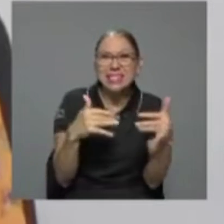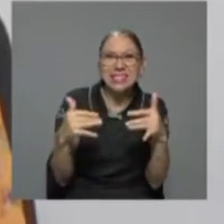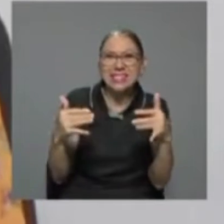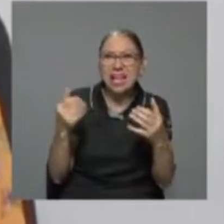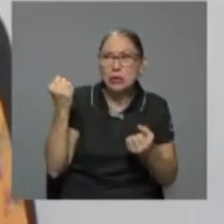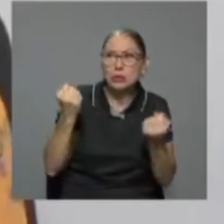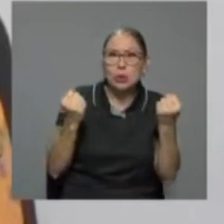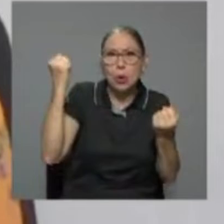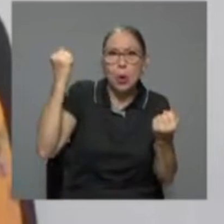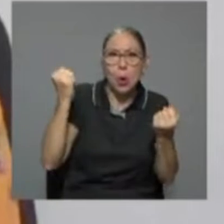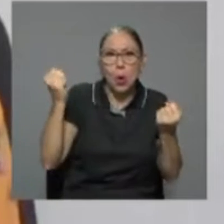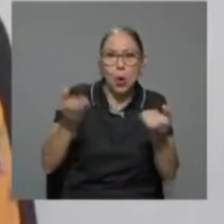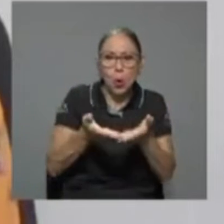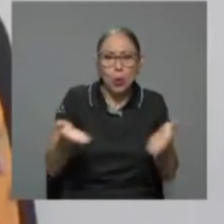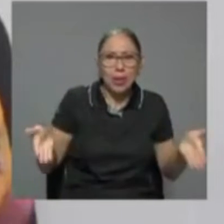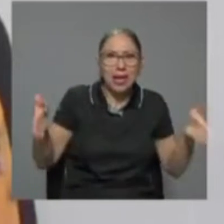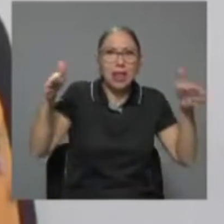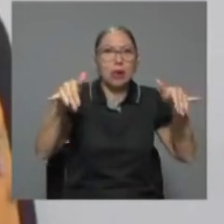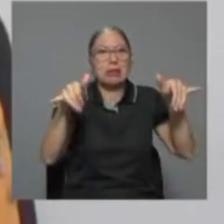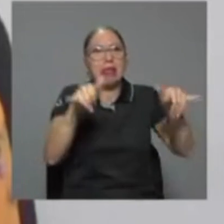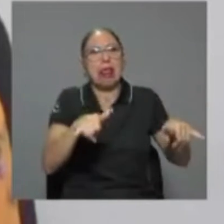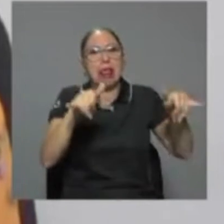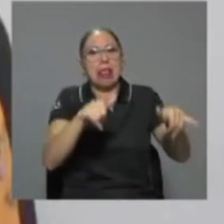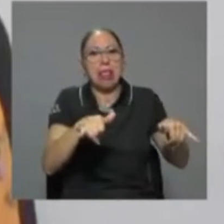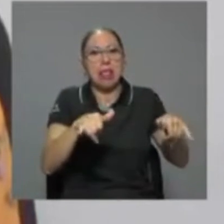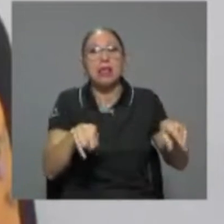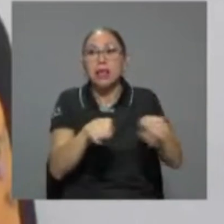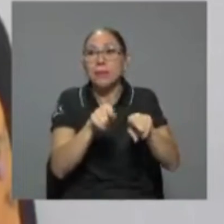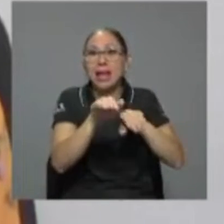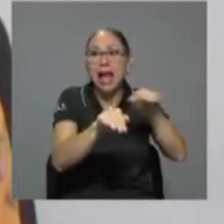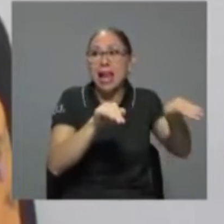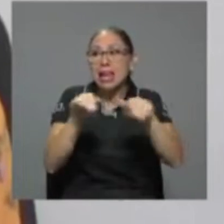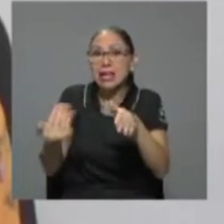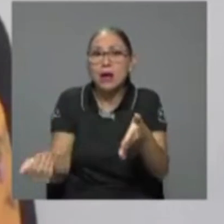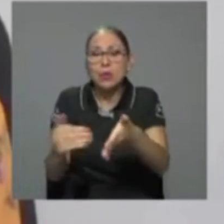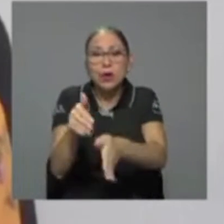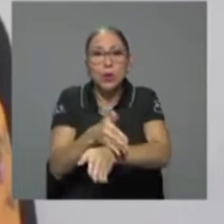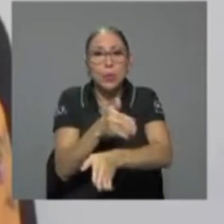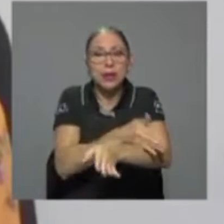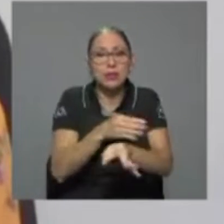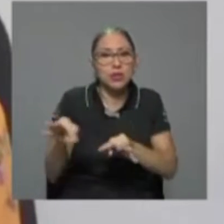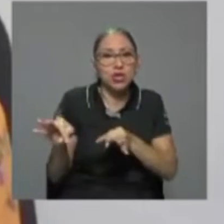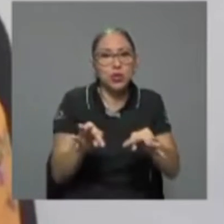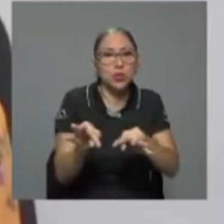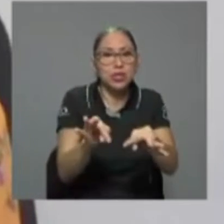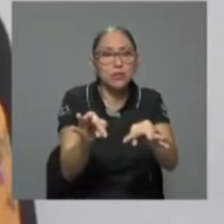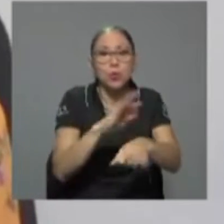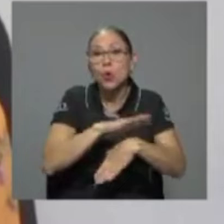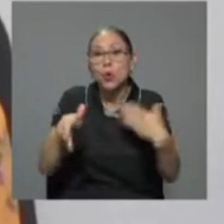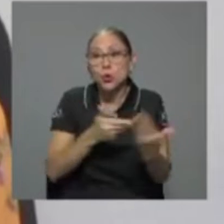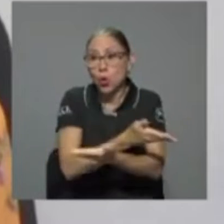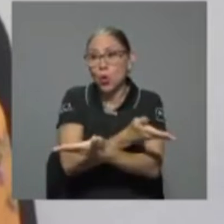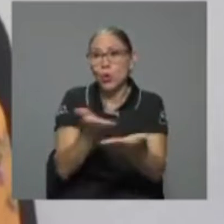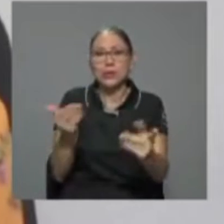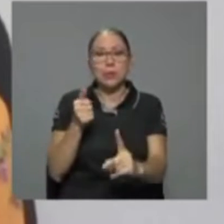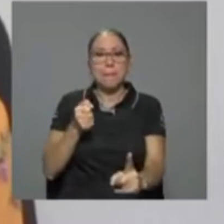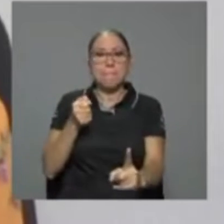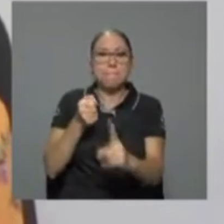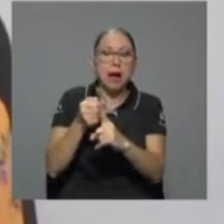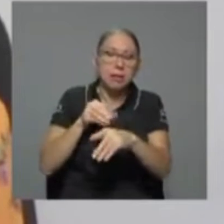del turismo. Entonces, todos estos efectos impactan también, digamos, a los